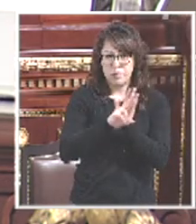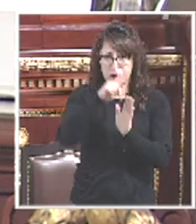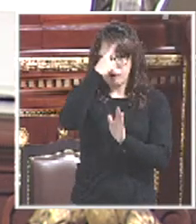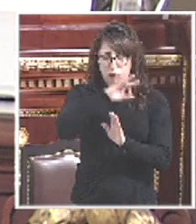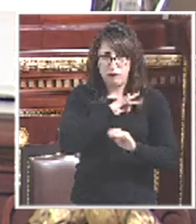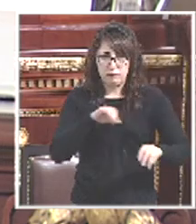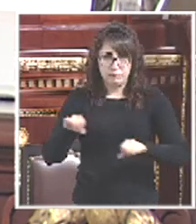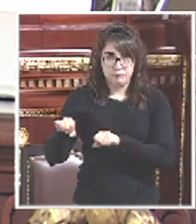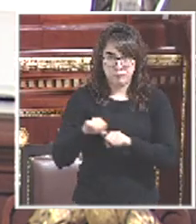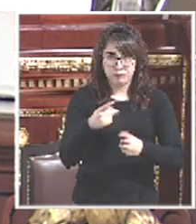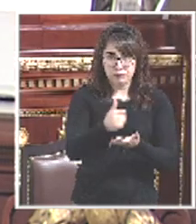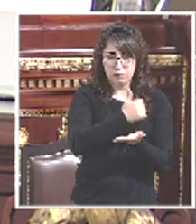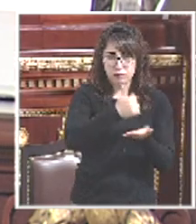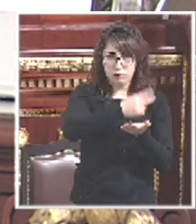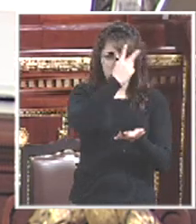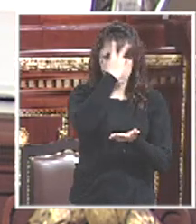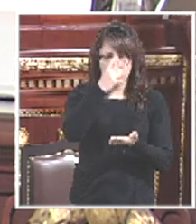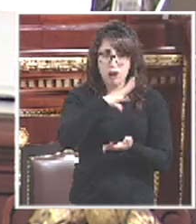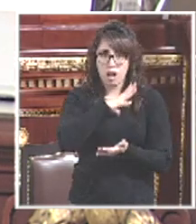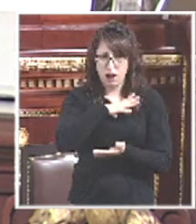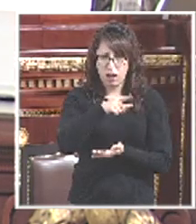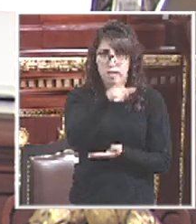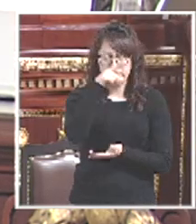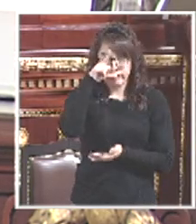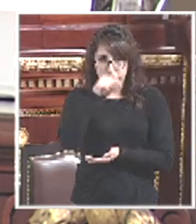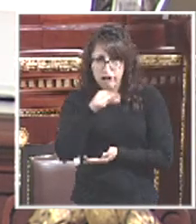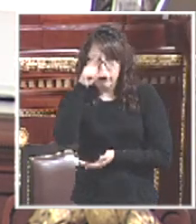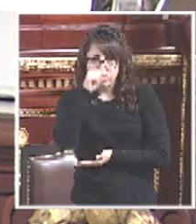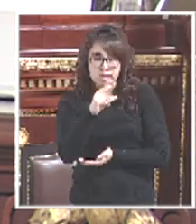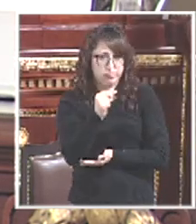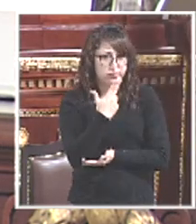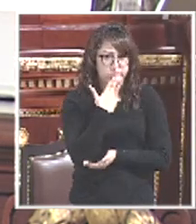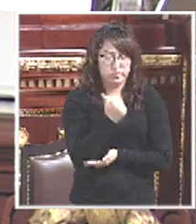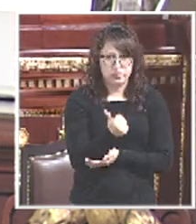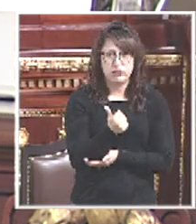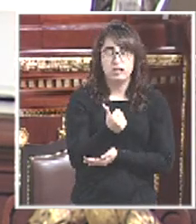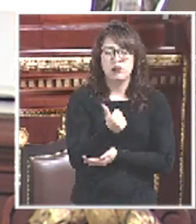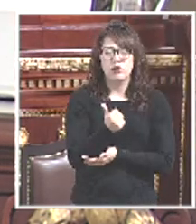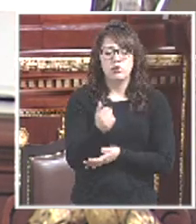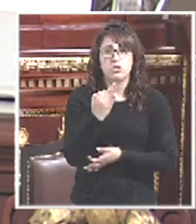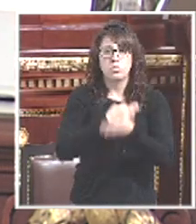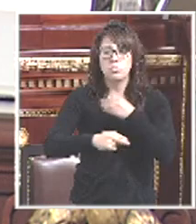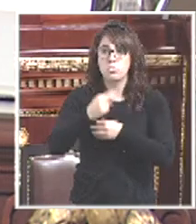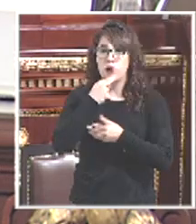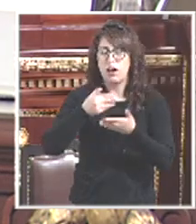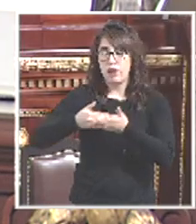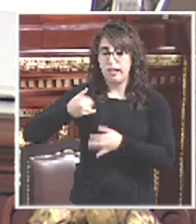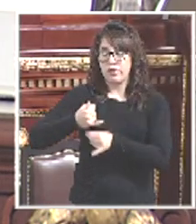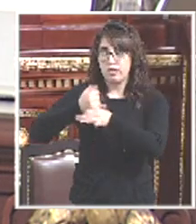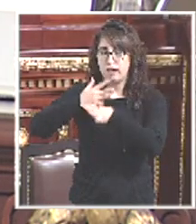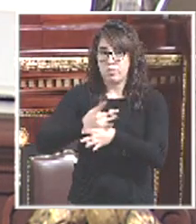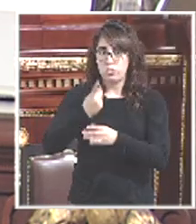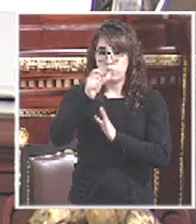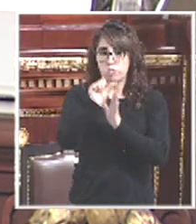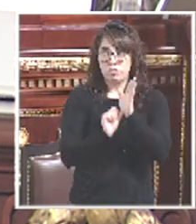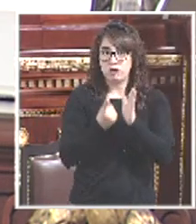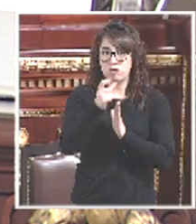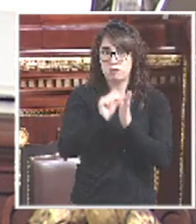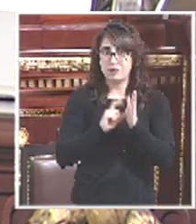de la Ciudad de México que presentan fallas, conforme al reporte mensual publicado en el portal oficial del